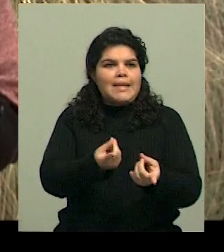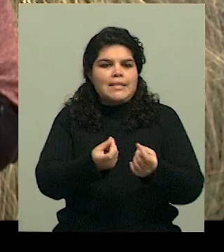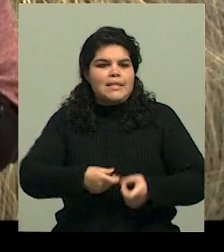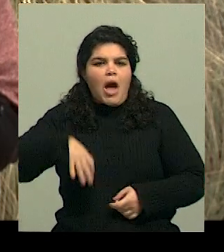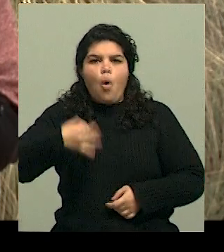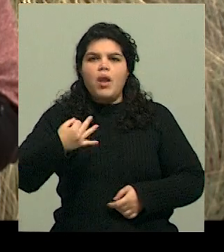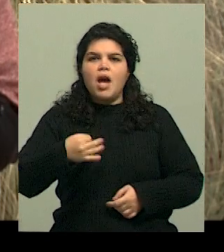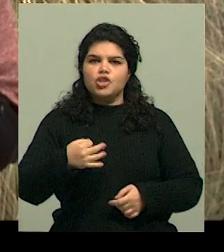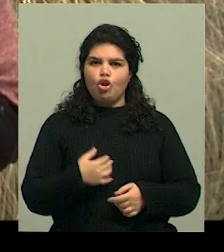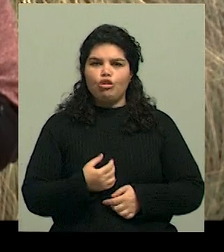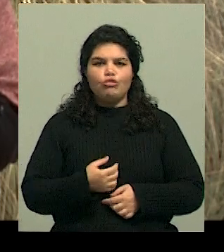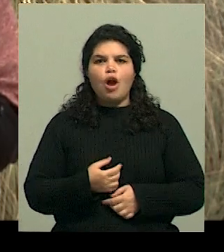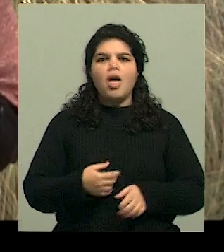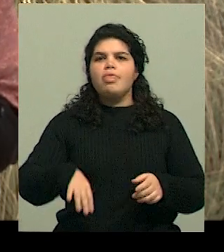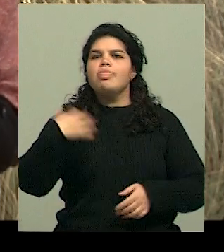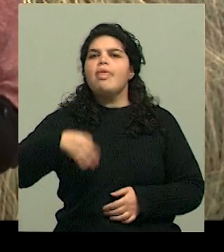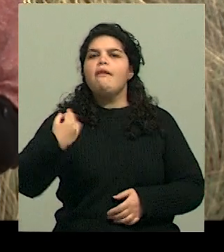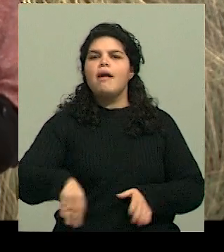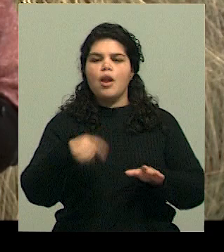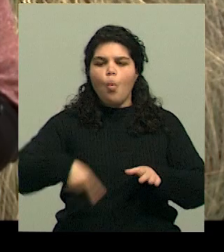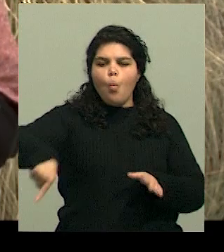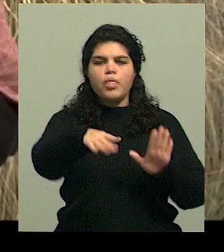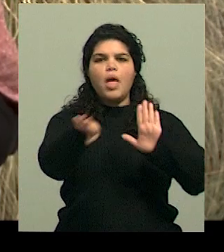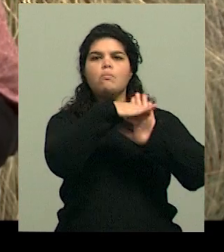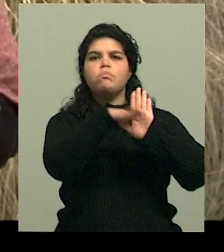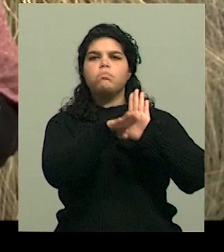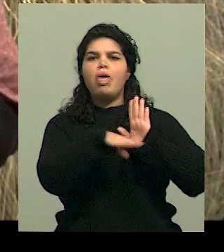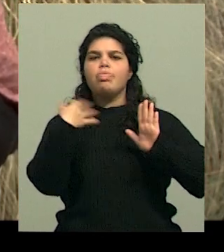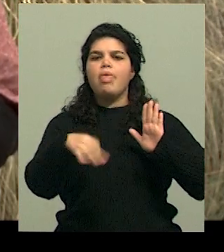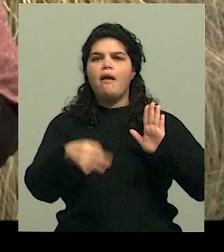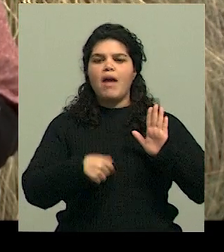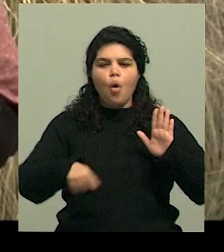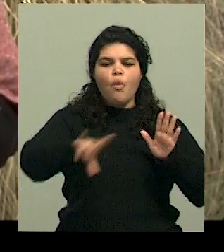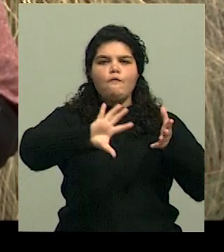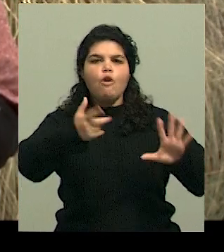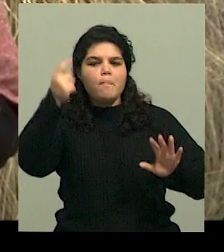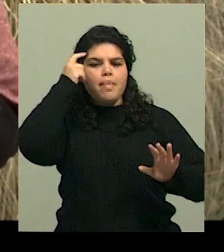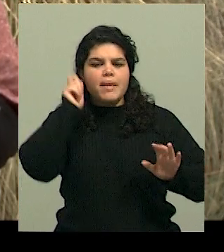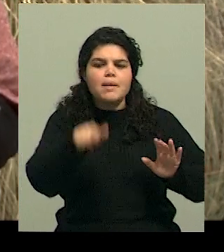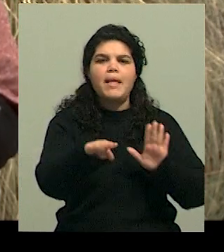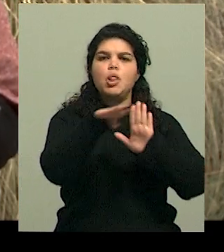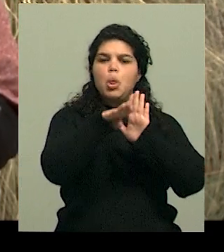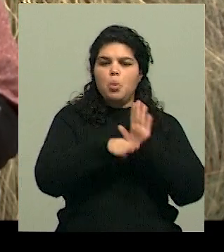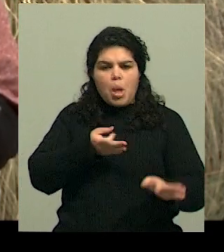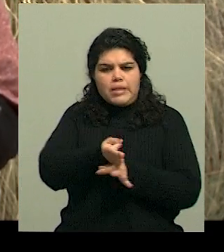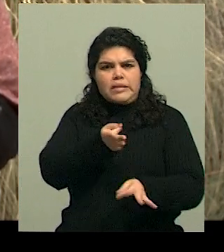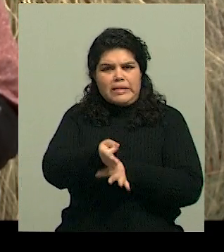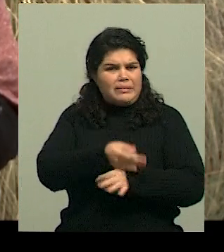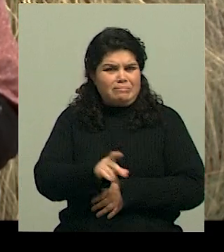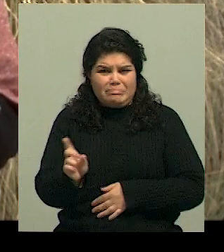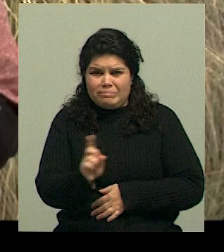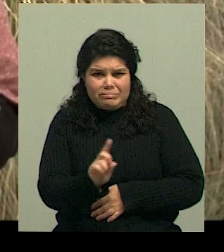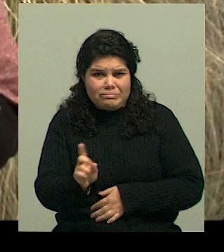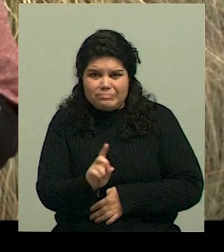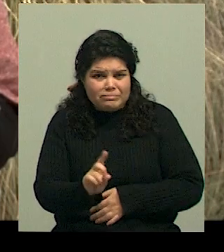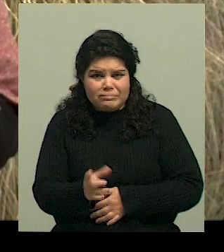darles clase de lo que debe ser, el deber ser, o cómo tienen que pensar. No, yo les tengo